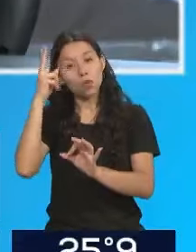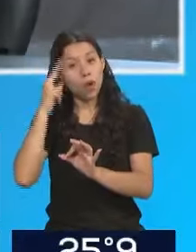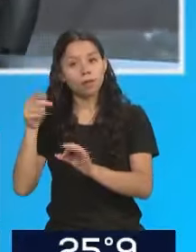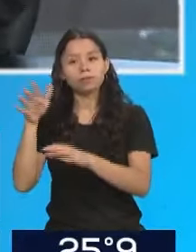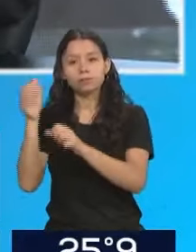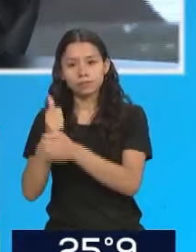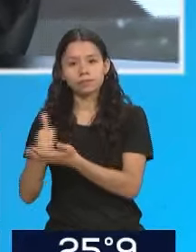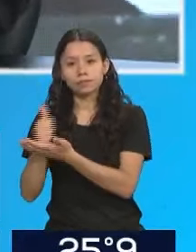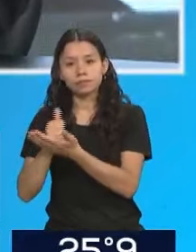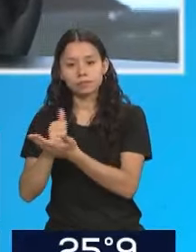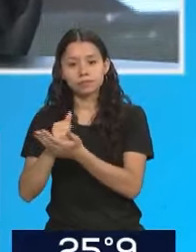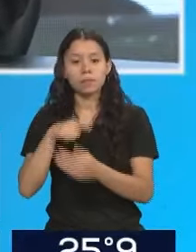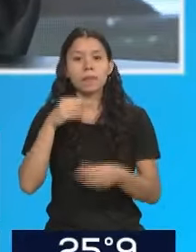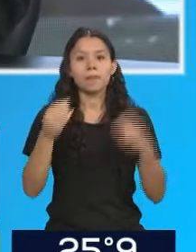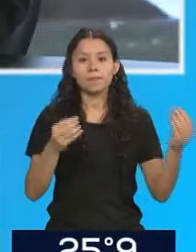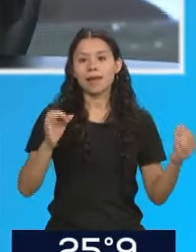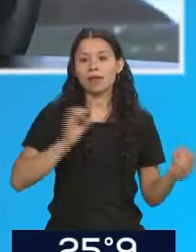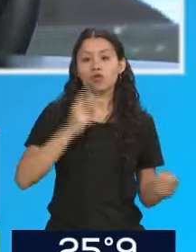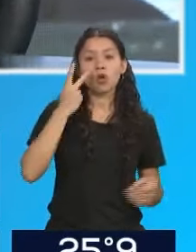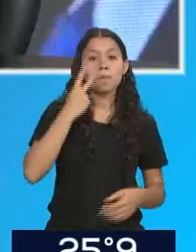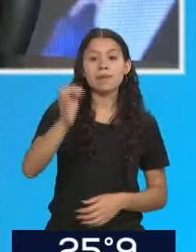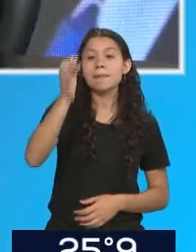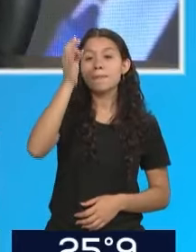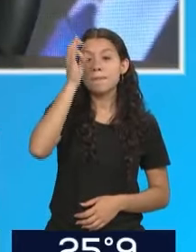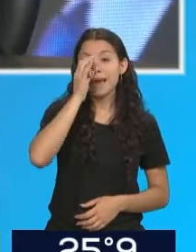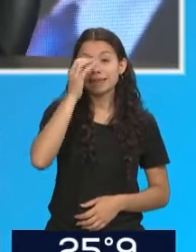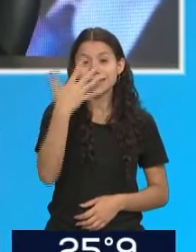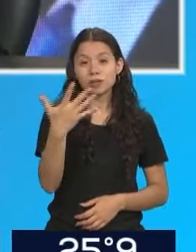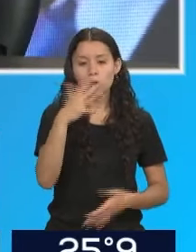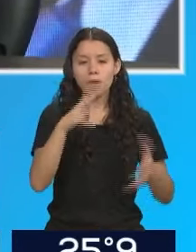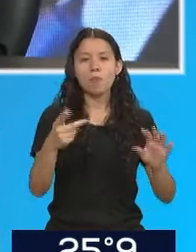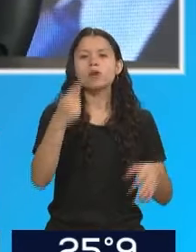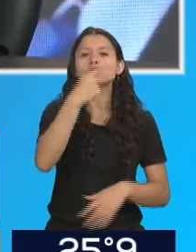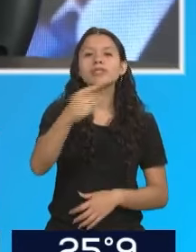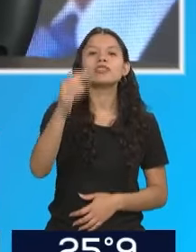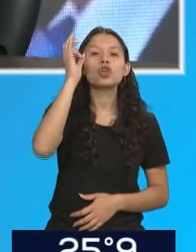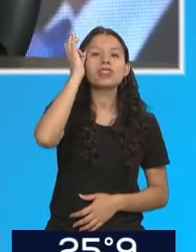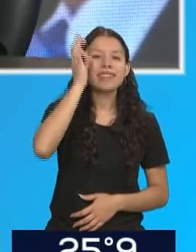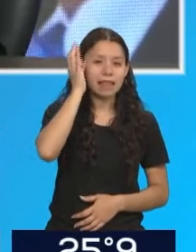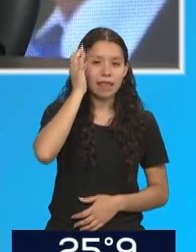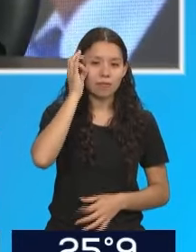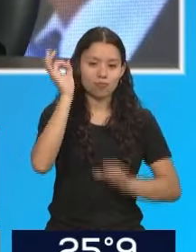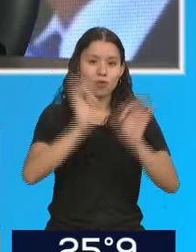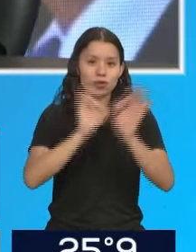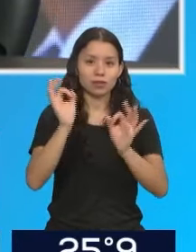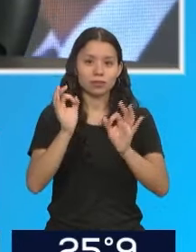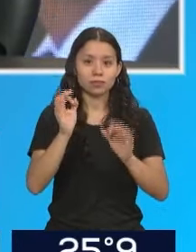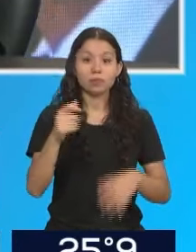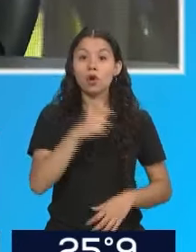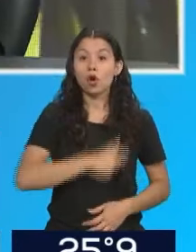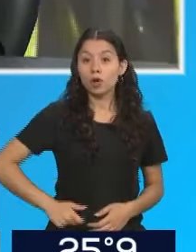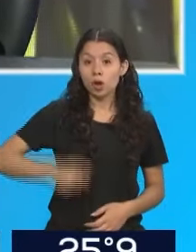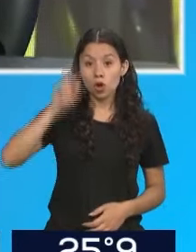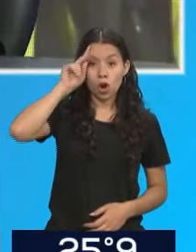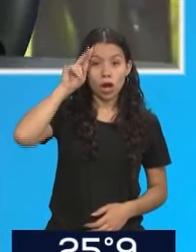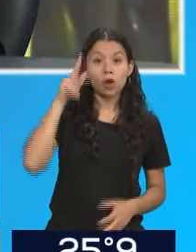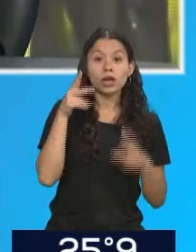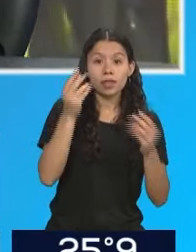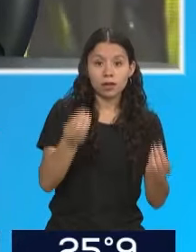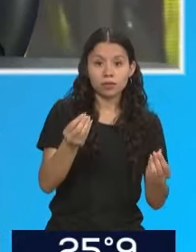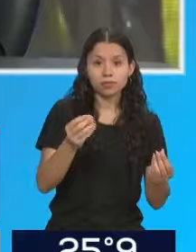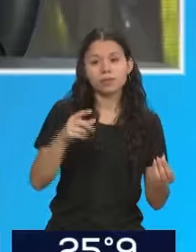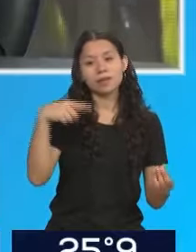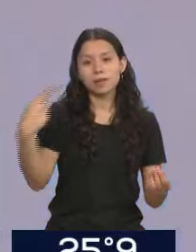para finalizar el año 2025. Vemos la crónica de lo que pasó, escuchamos a Cornejo y sobre el final hablamos de San